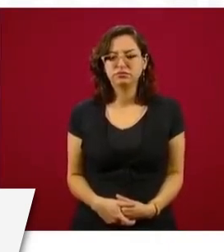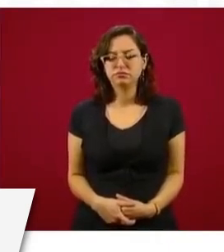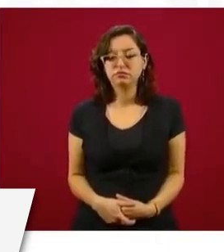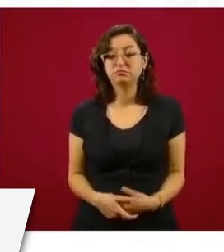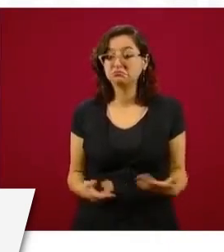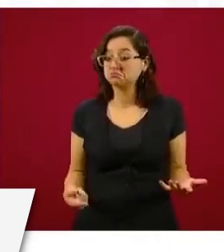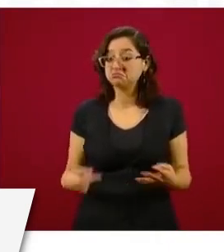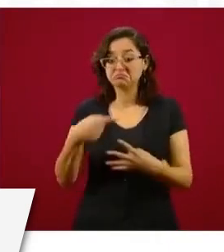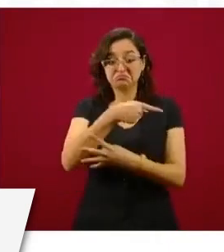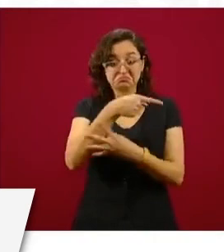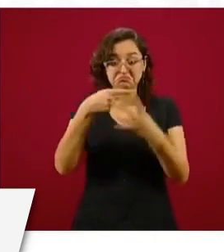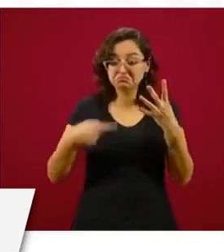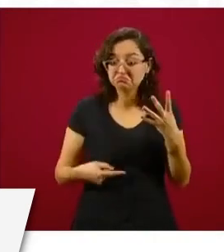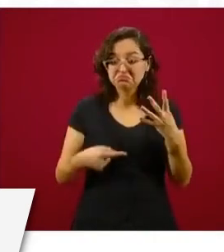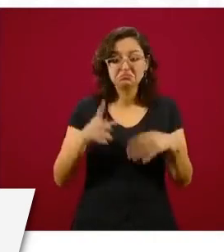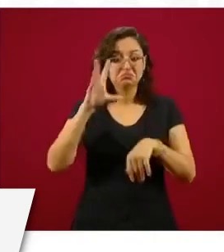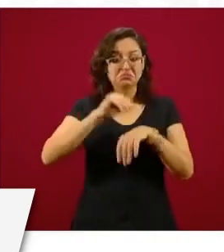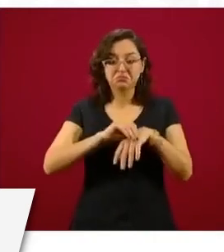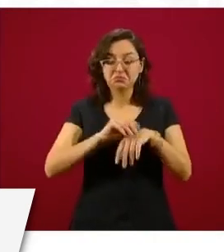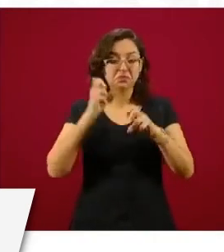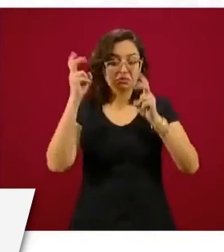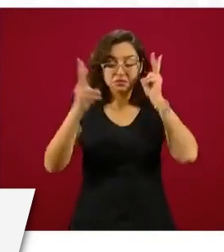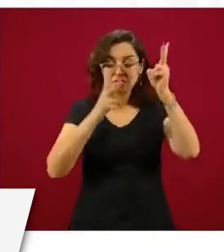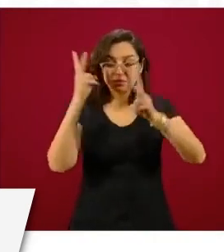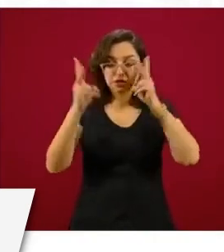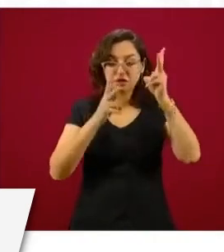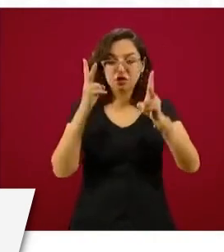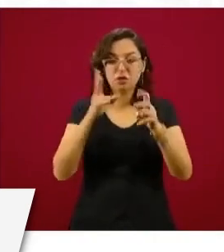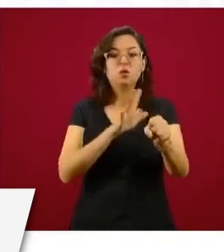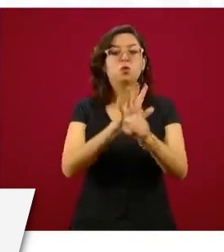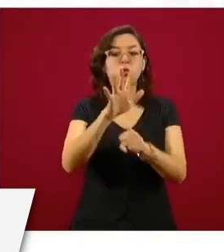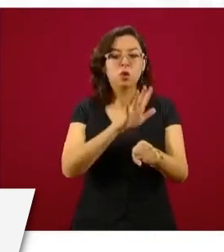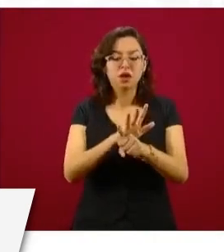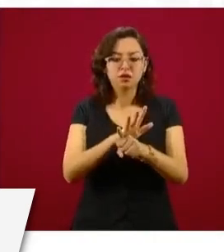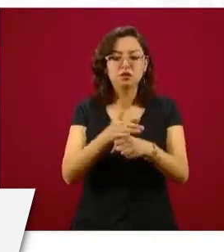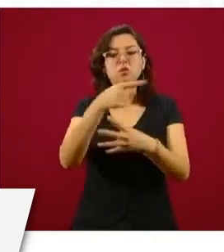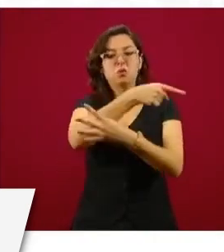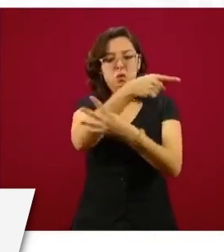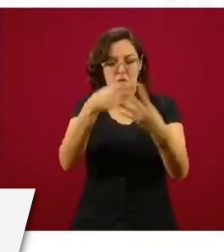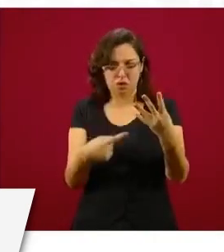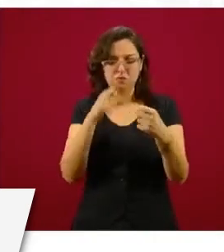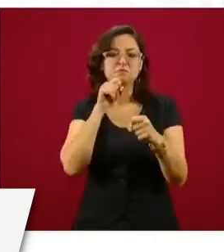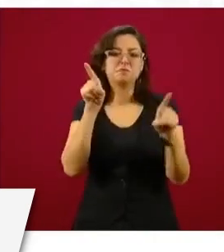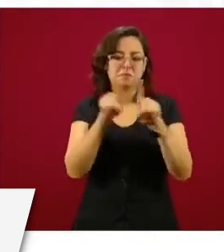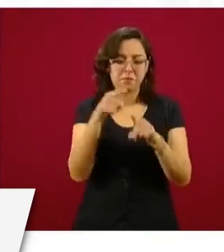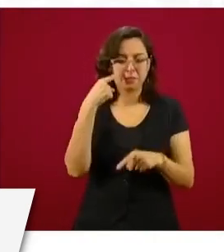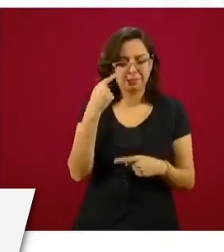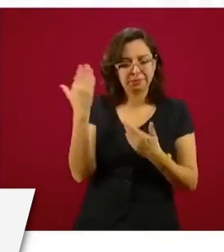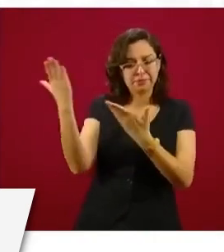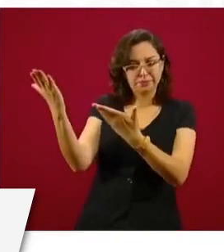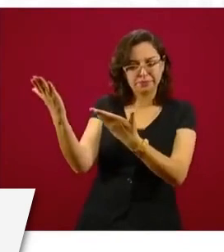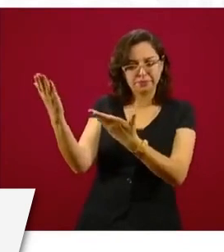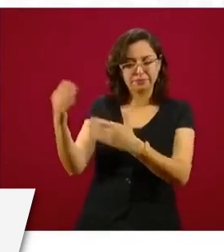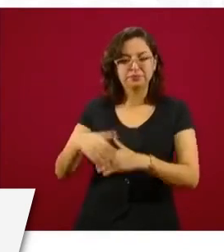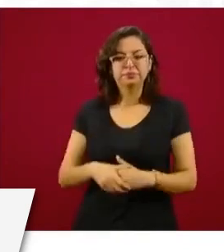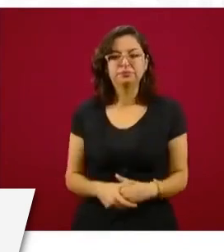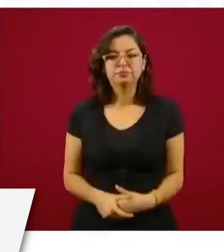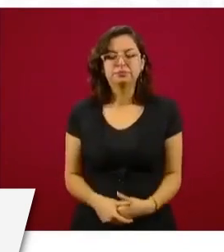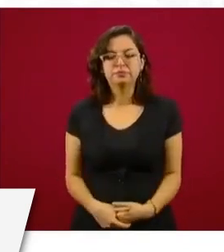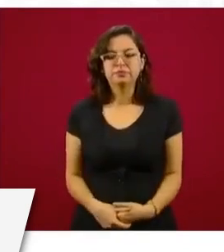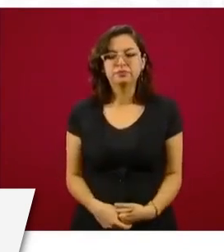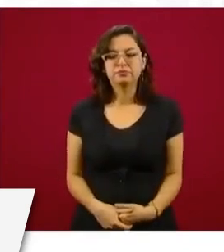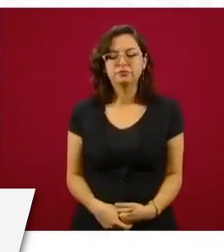se negaron a la verificación Marta Erika Chacón en Coatzacoalcos, Veracruz, Autoservicio Express de Combustibles